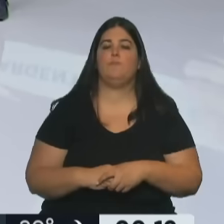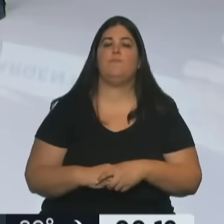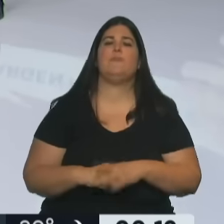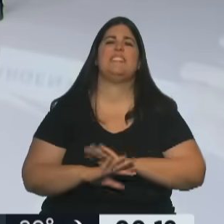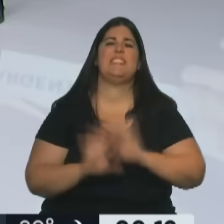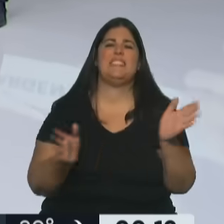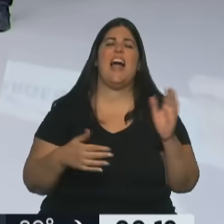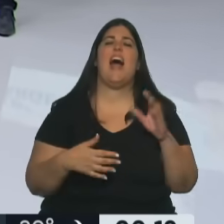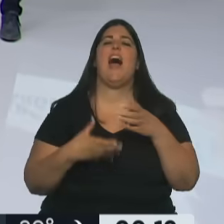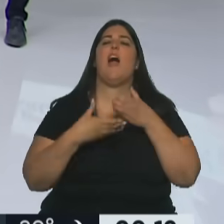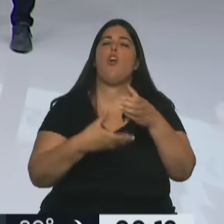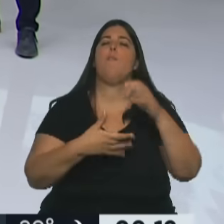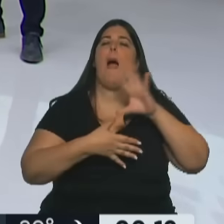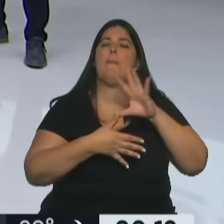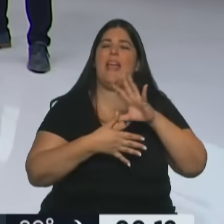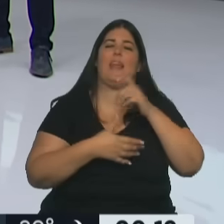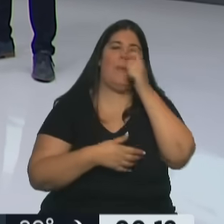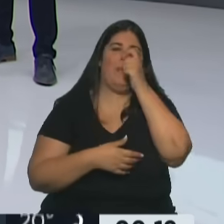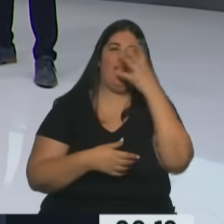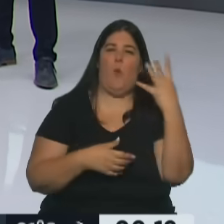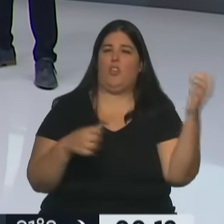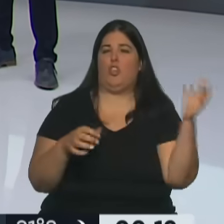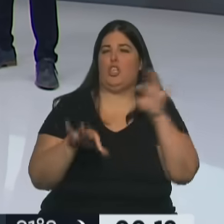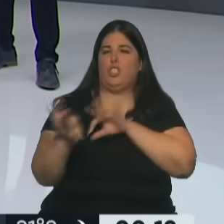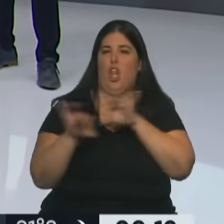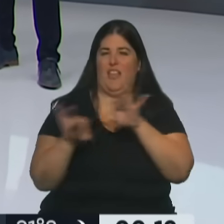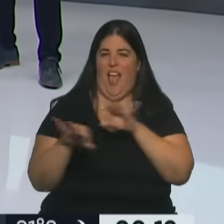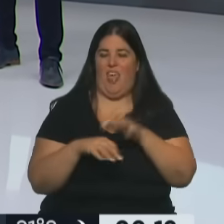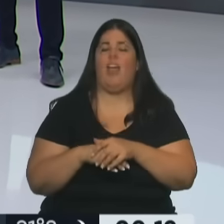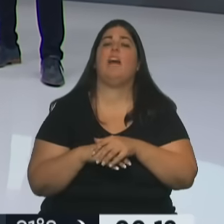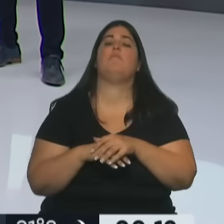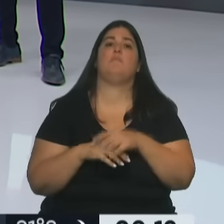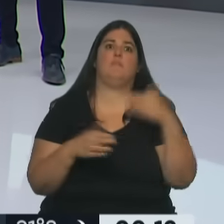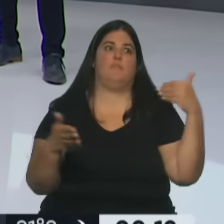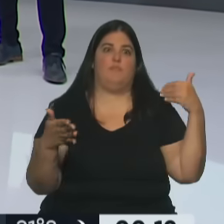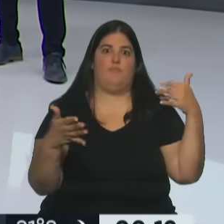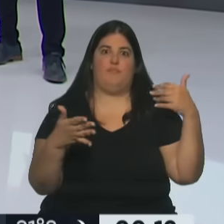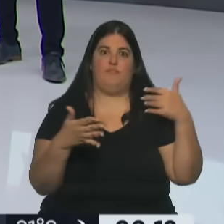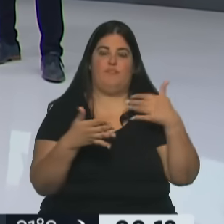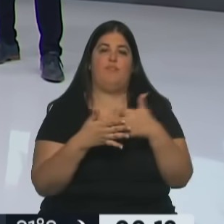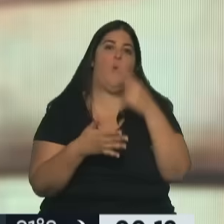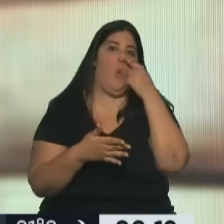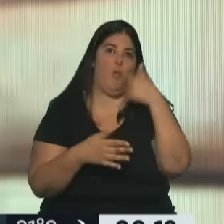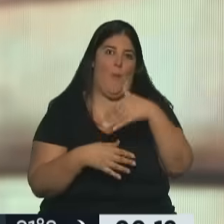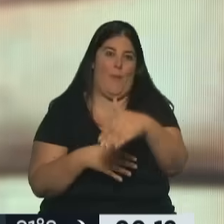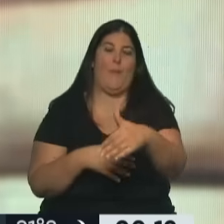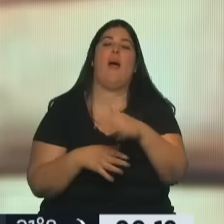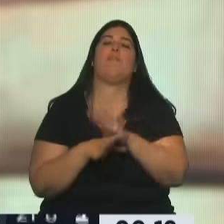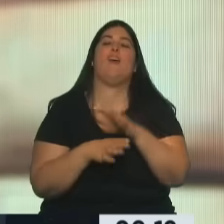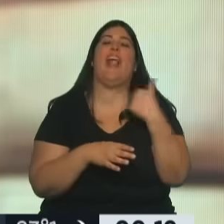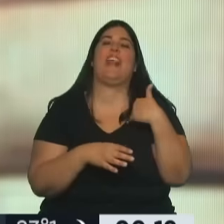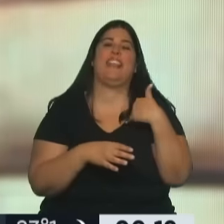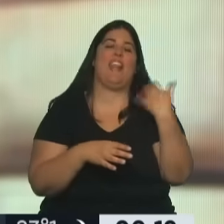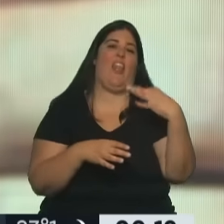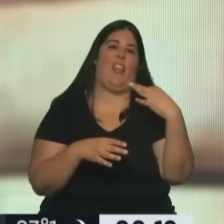sorteó la Copa América 2024. Y empiezan a cortarse los caminos rumbo al mes de junio, cuando la Argentina tendrá nada más y